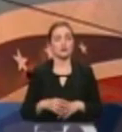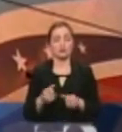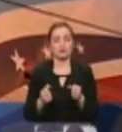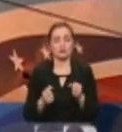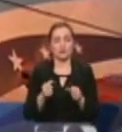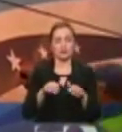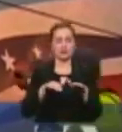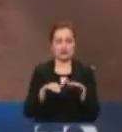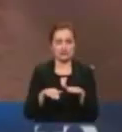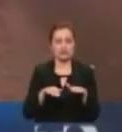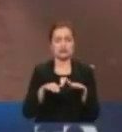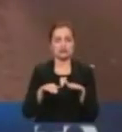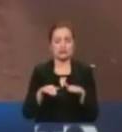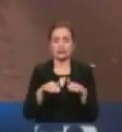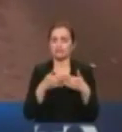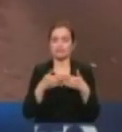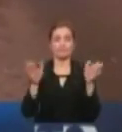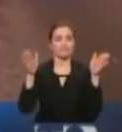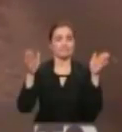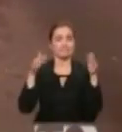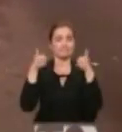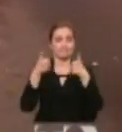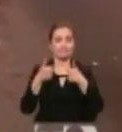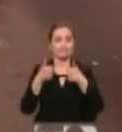está completamente rehabilitada.